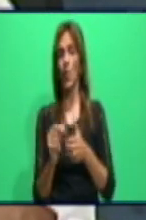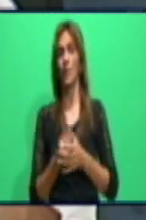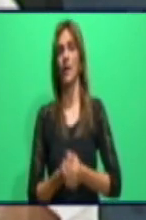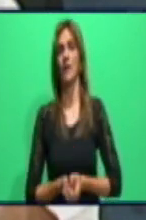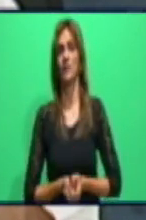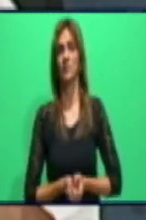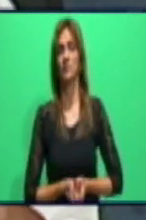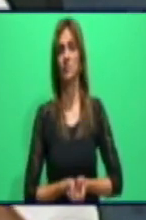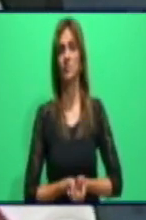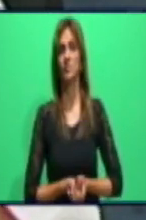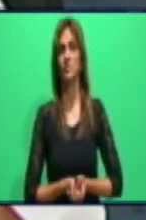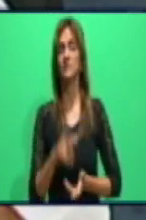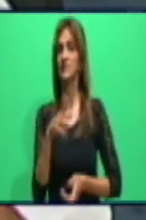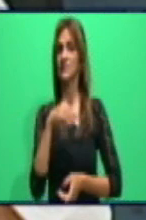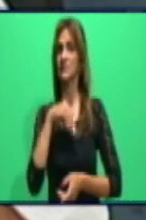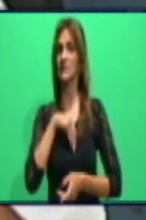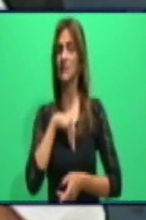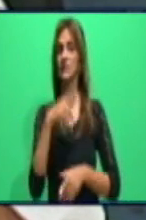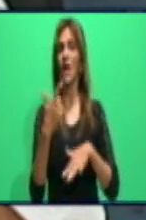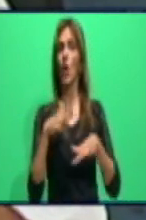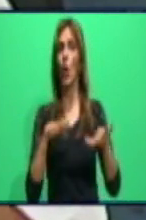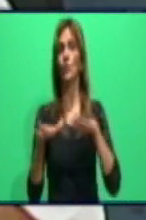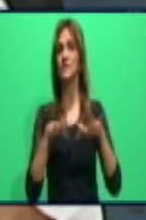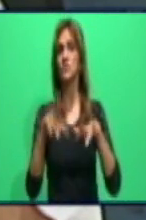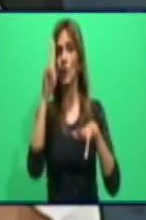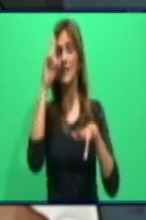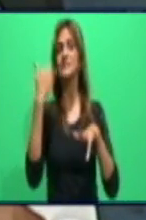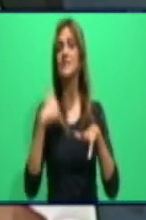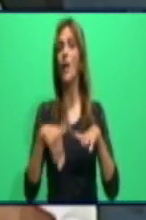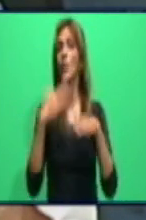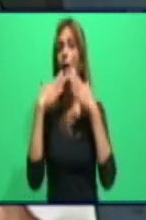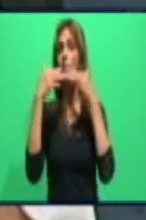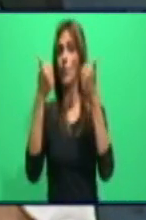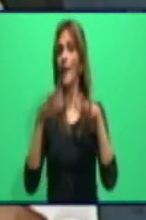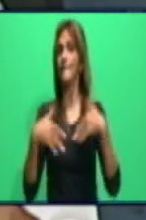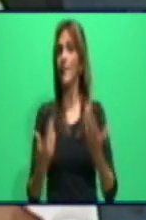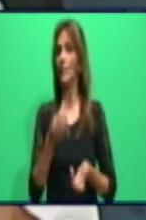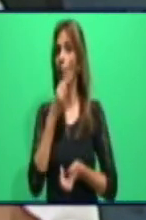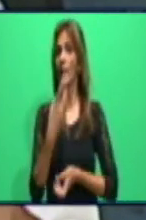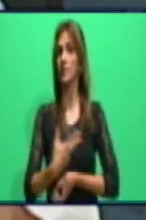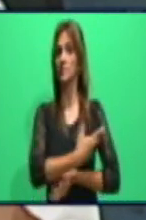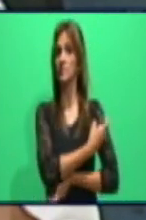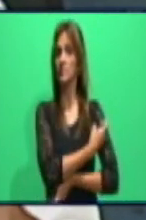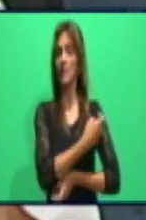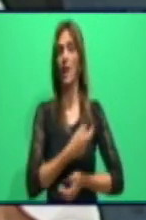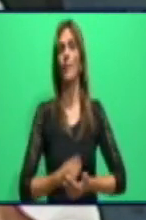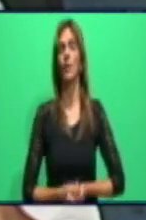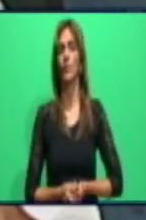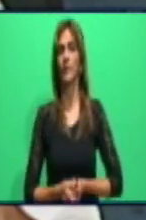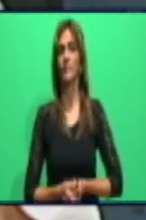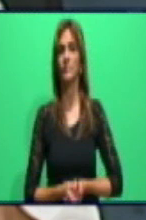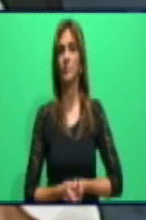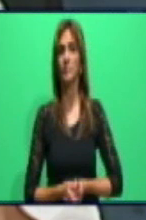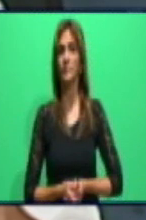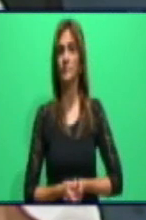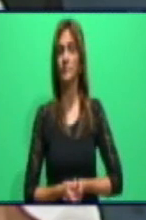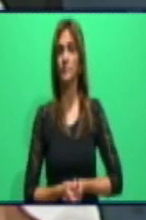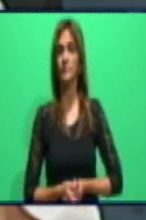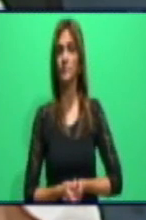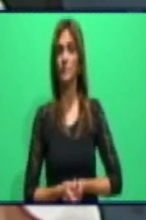está en condiciones saludables y que puede recibir la vacuna dentro de los criterios de exclusión